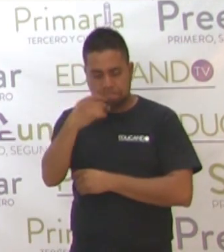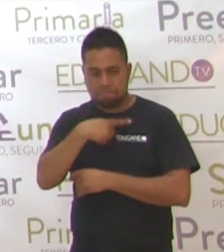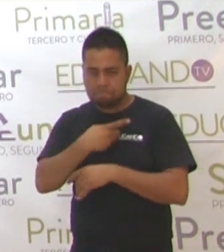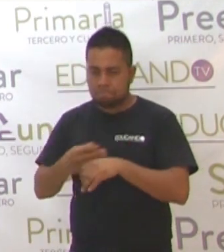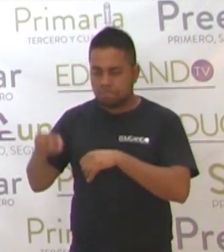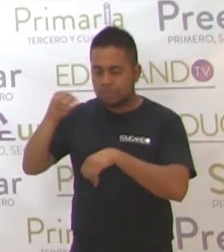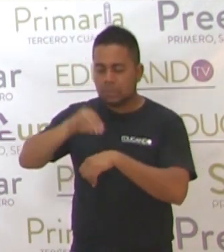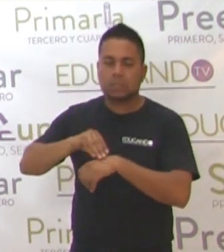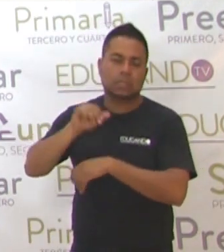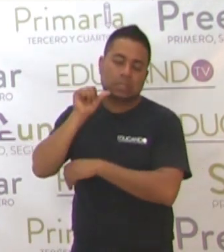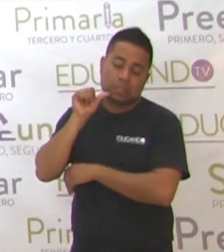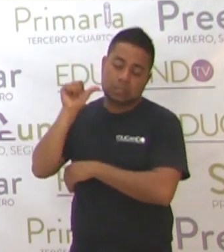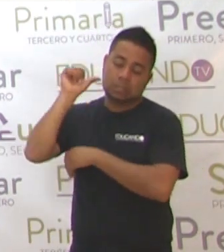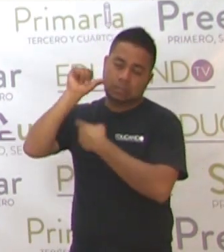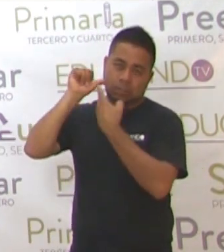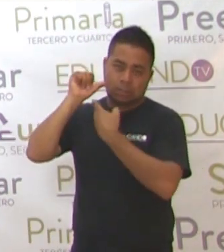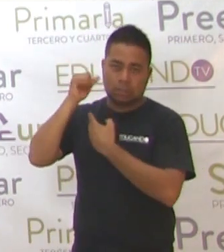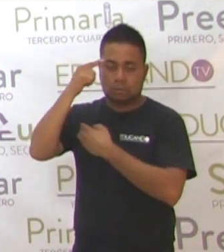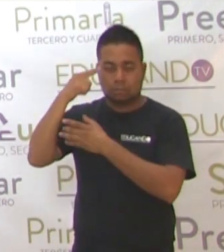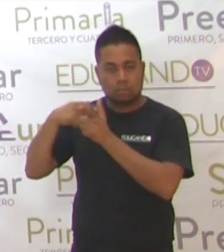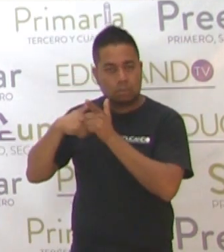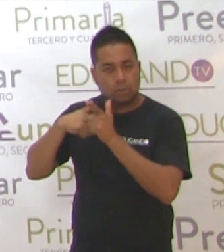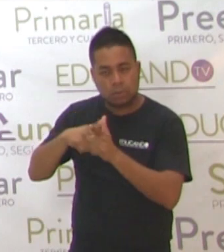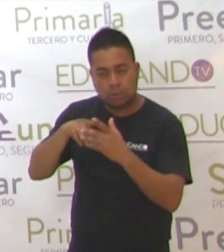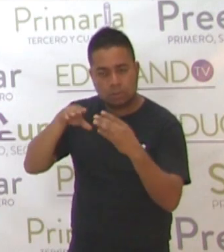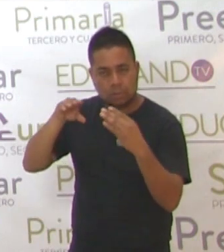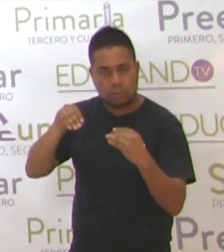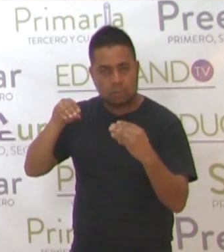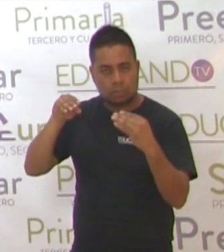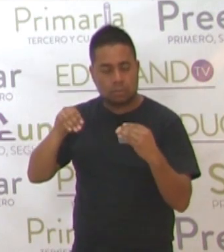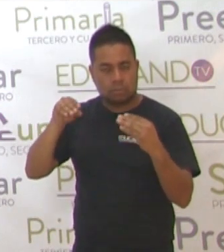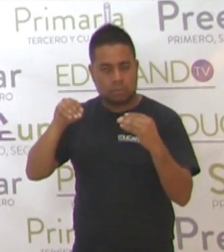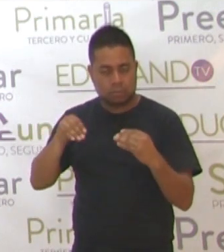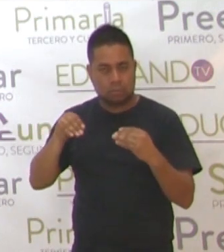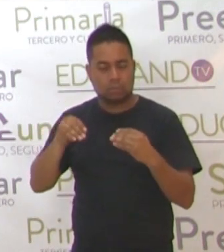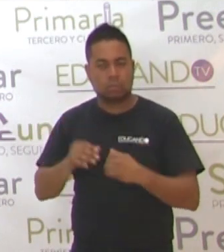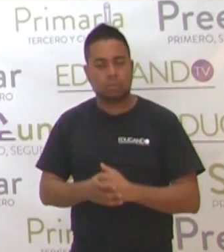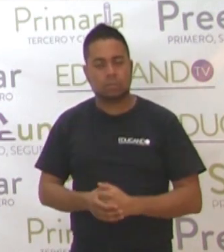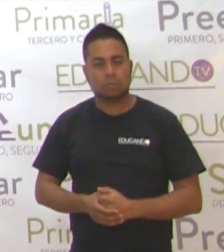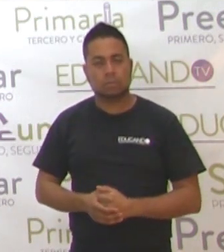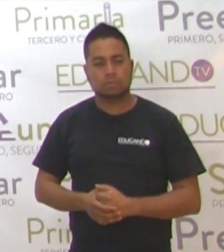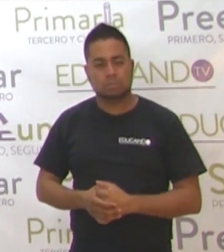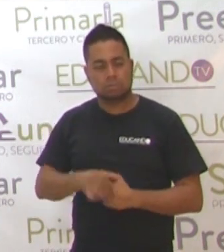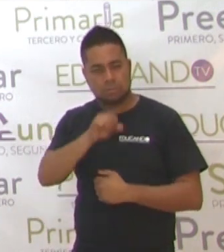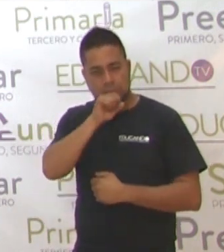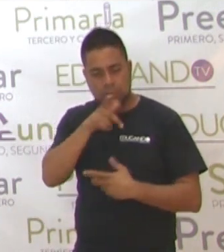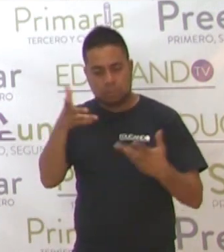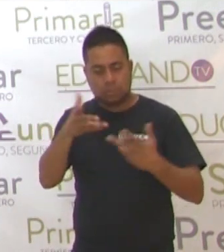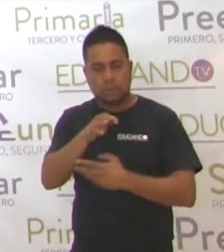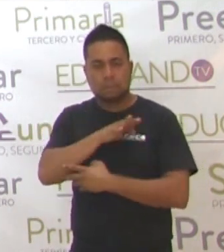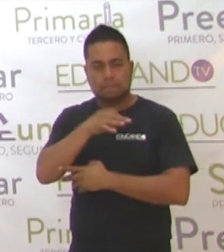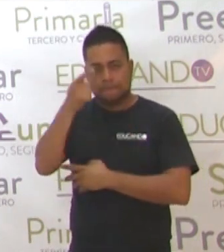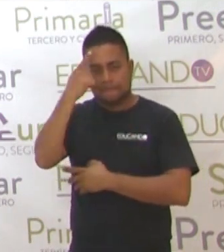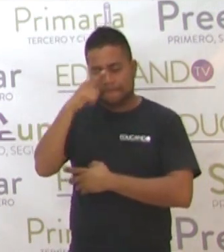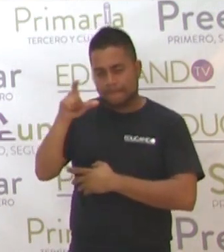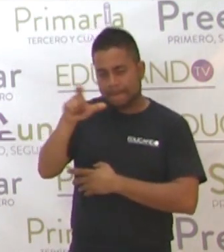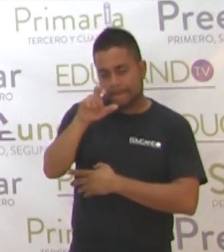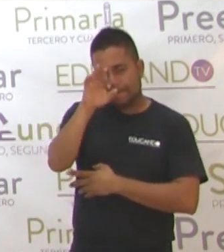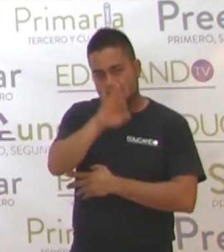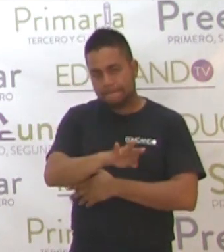ayer para poder continuar la conversación y hacer referencia a la fecha